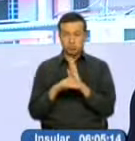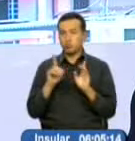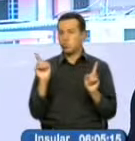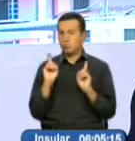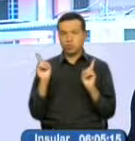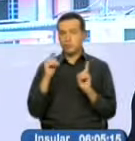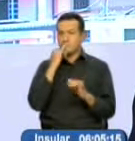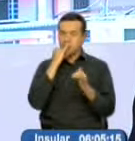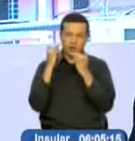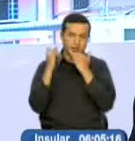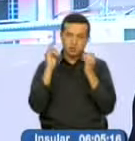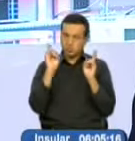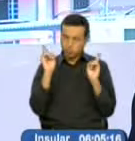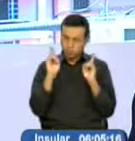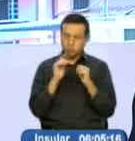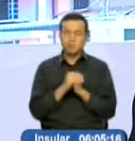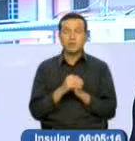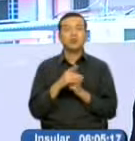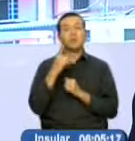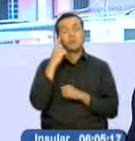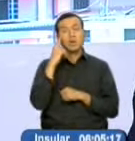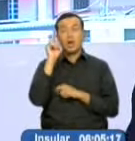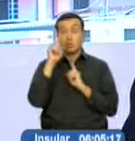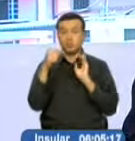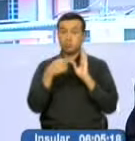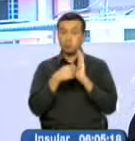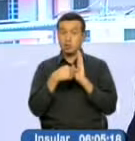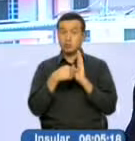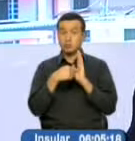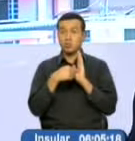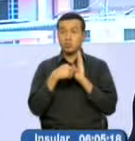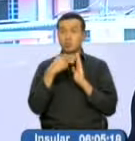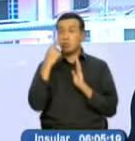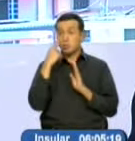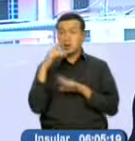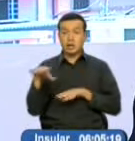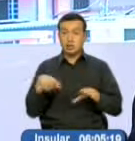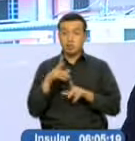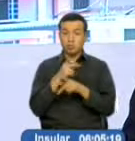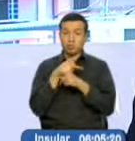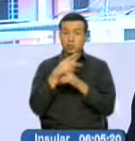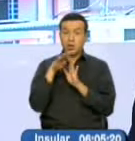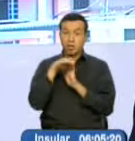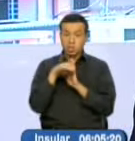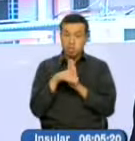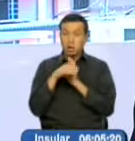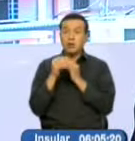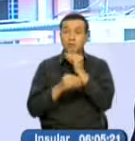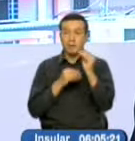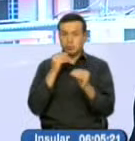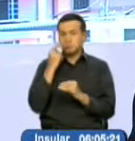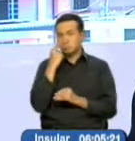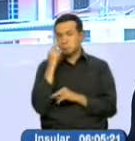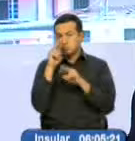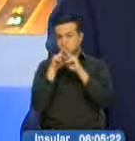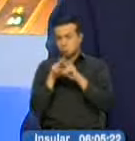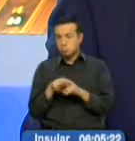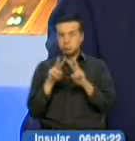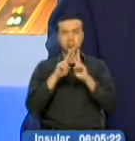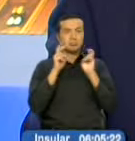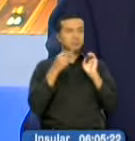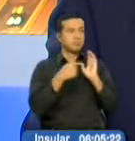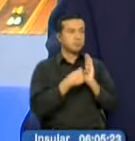sería irresponsable. Pero si hay impuestos que están mermando la actividad productiva, la podemos revisar. Eso en relación al